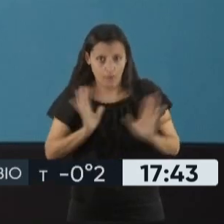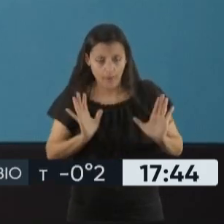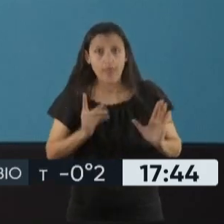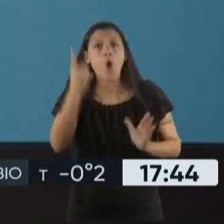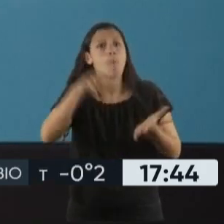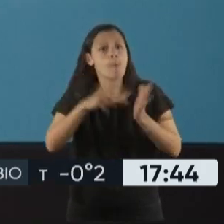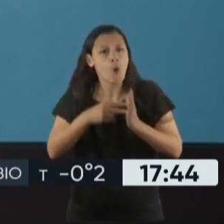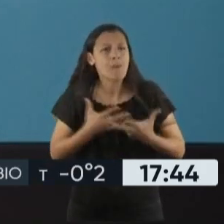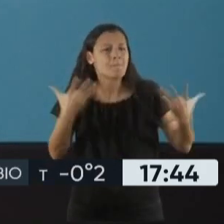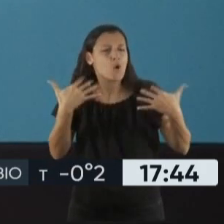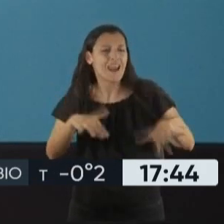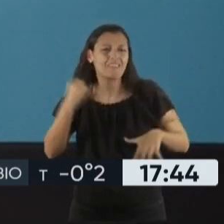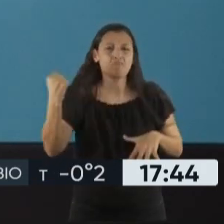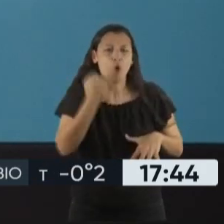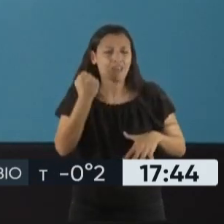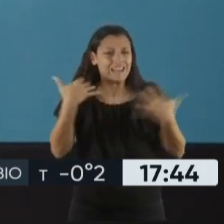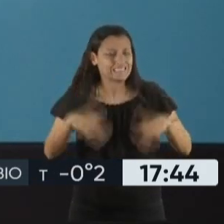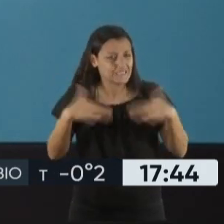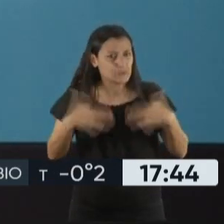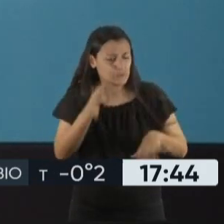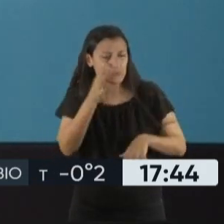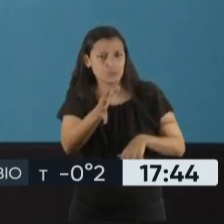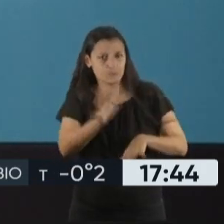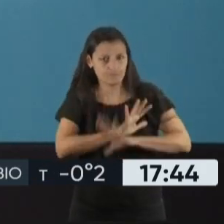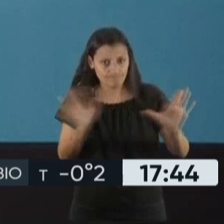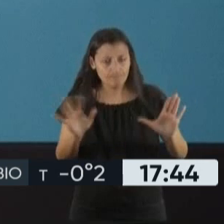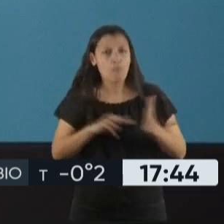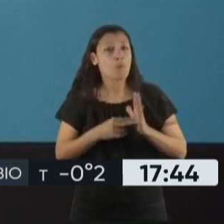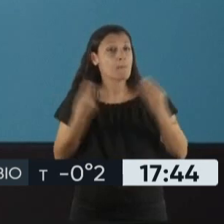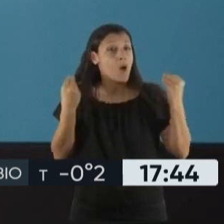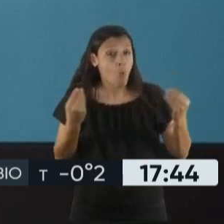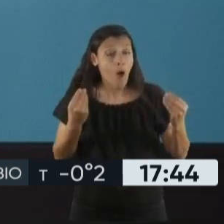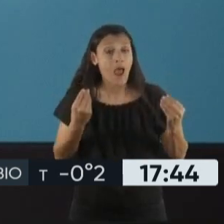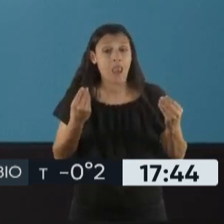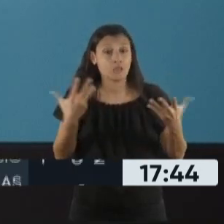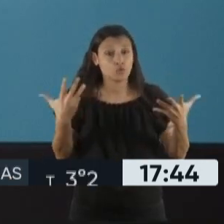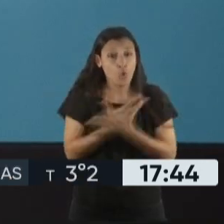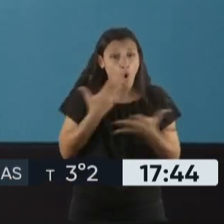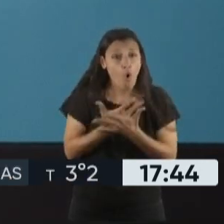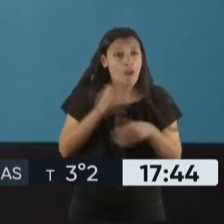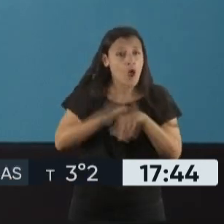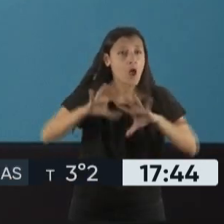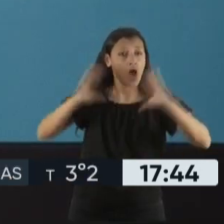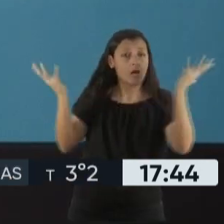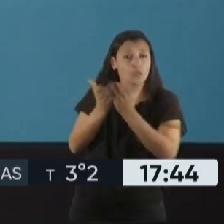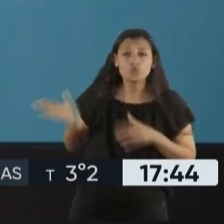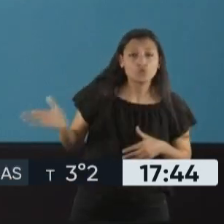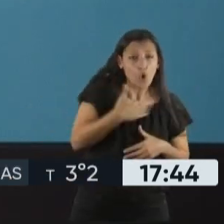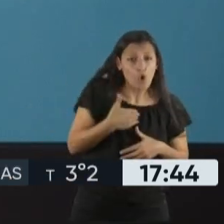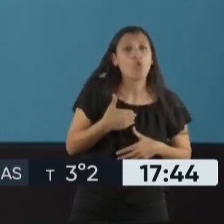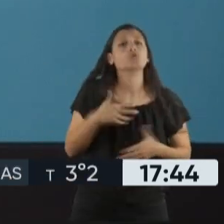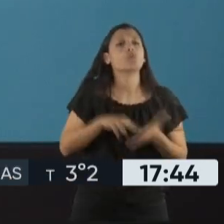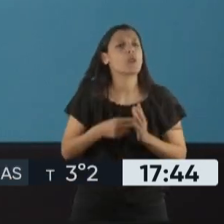los problemas más grandes, si no el más grande, que ha sufrido la globalización es el problema